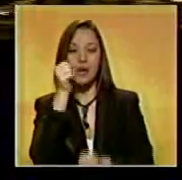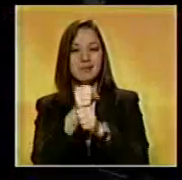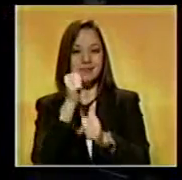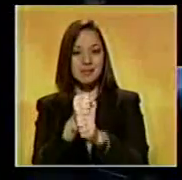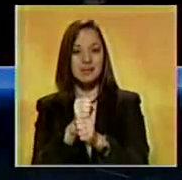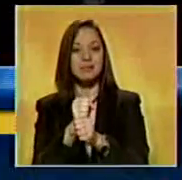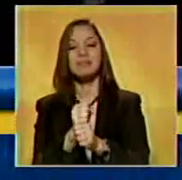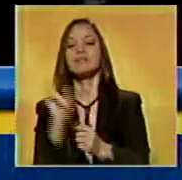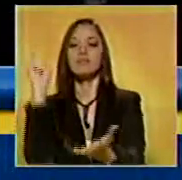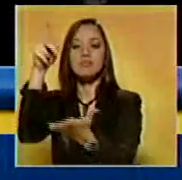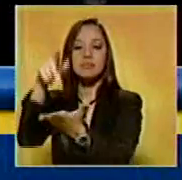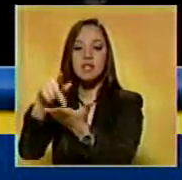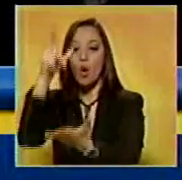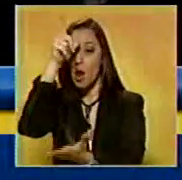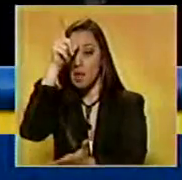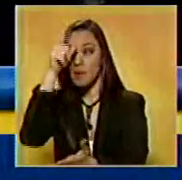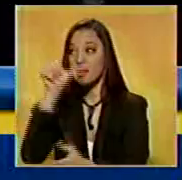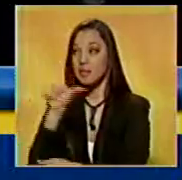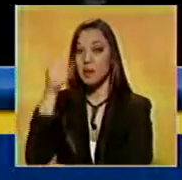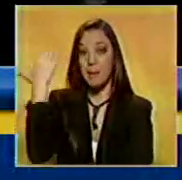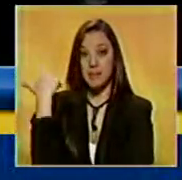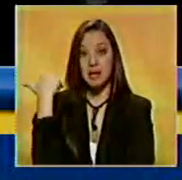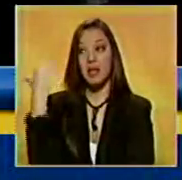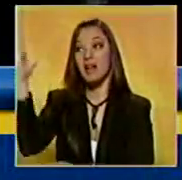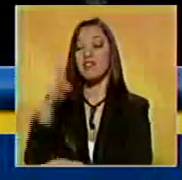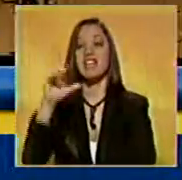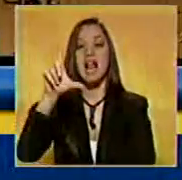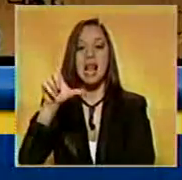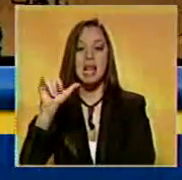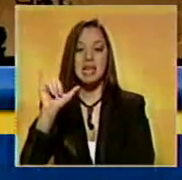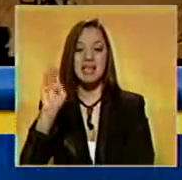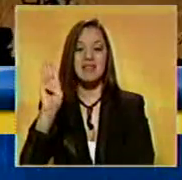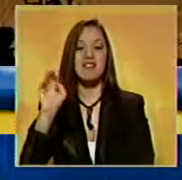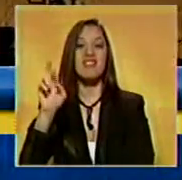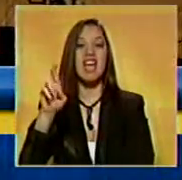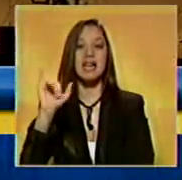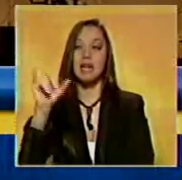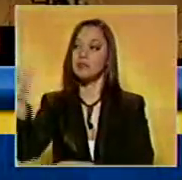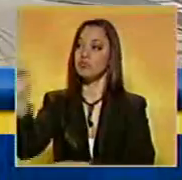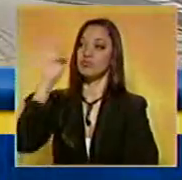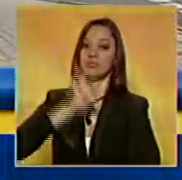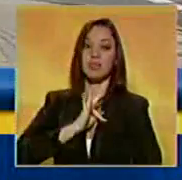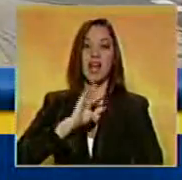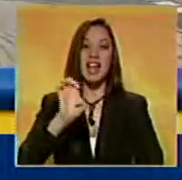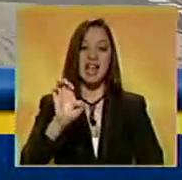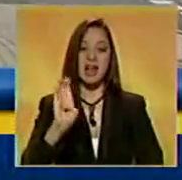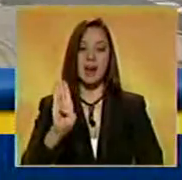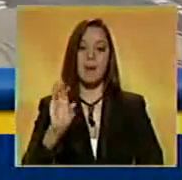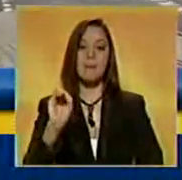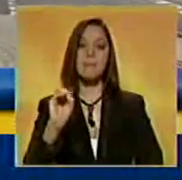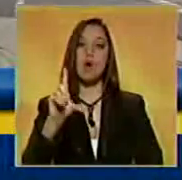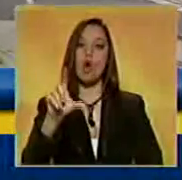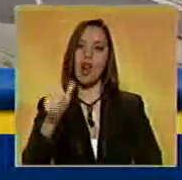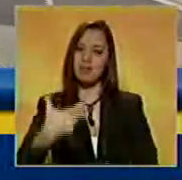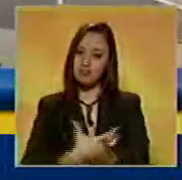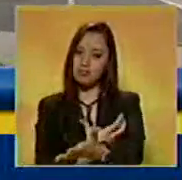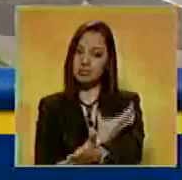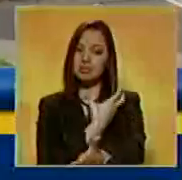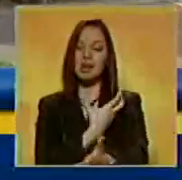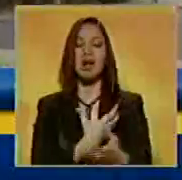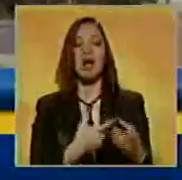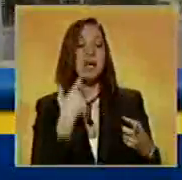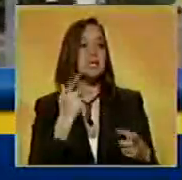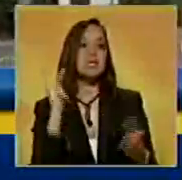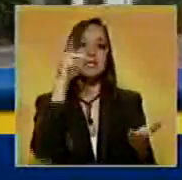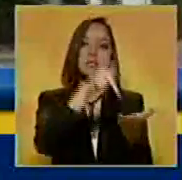Unidas llegó a Alemania la semana pasada desde Liberia donde contrajo el virus del ébola la Organización Mundial de la Salud describió